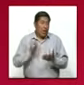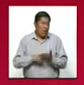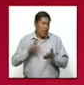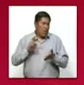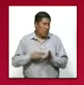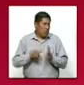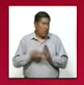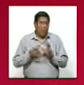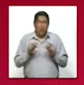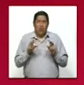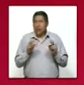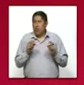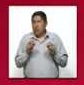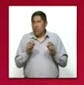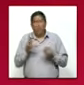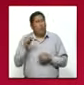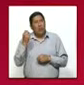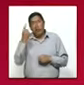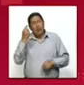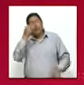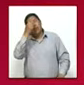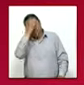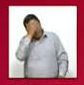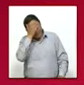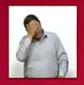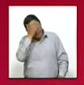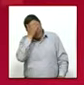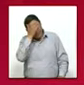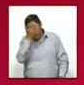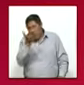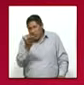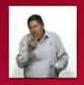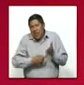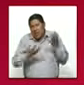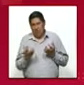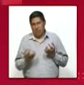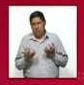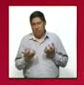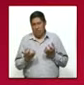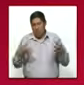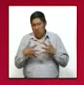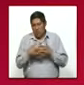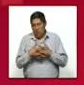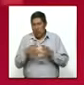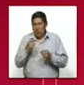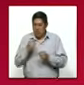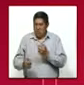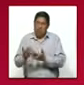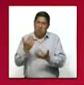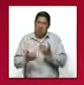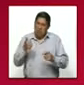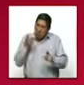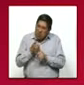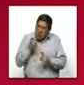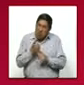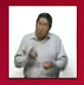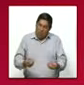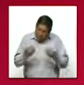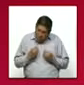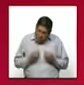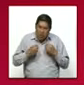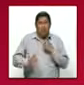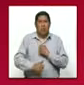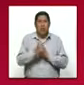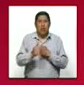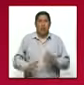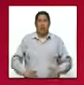decir, no logro entender, Denise, qué es realmente lo que quieren. Están bloqueando, pero ellos mismos están poniendo en riesgo su